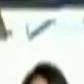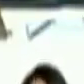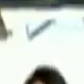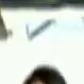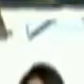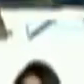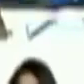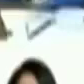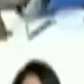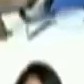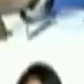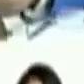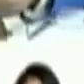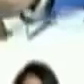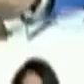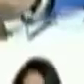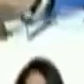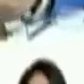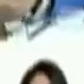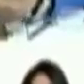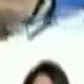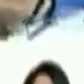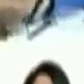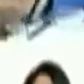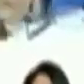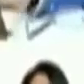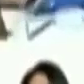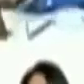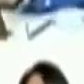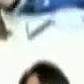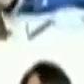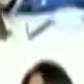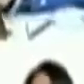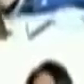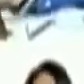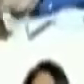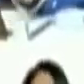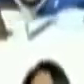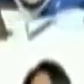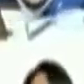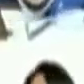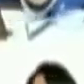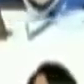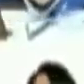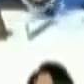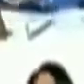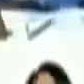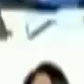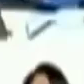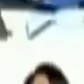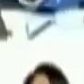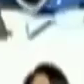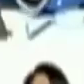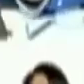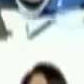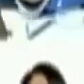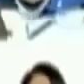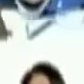dos pueblos revolucionarios, que no nos vamos a arrodillar jamás al imperialismo norteamericano,